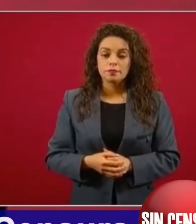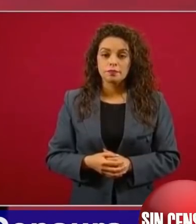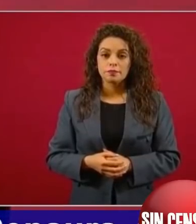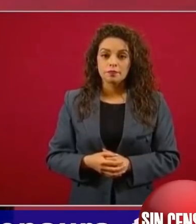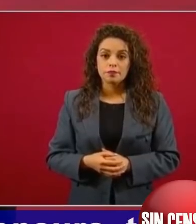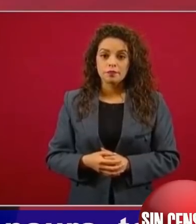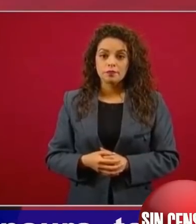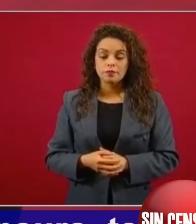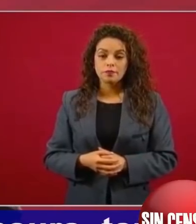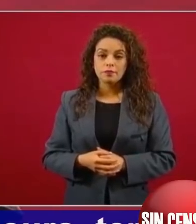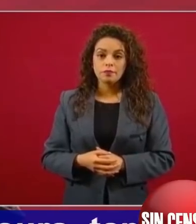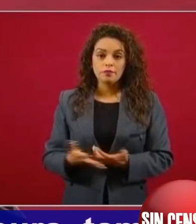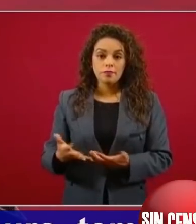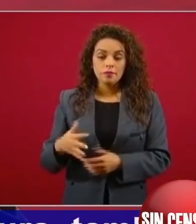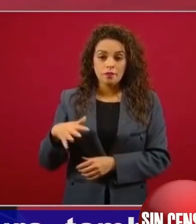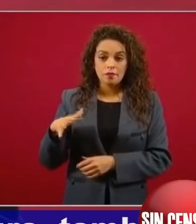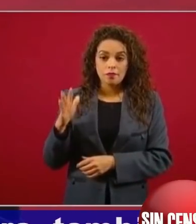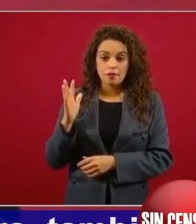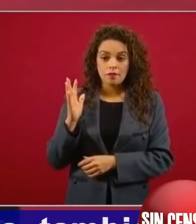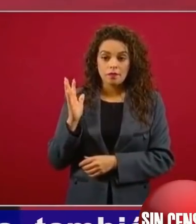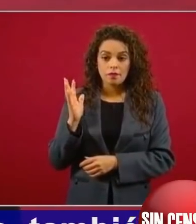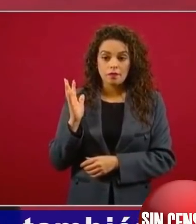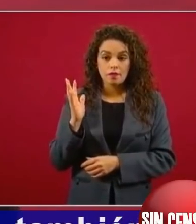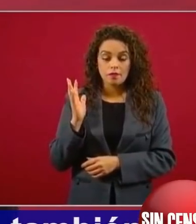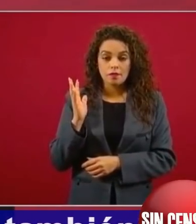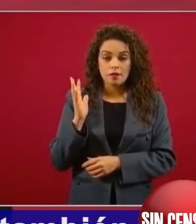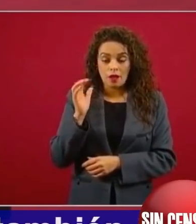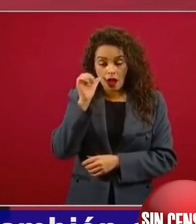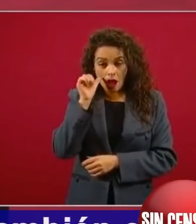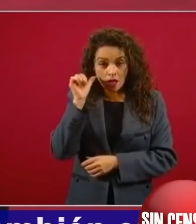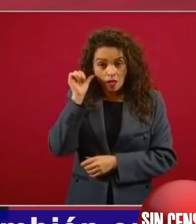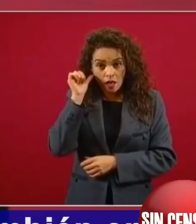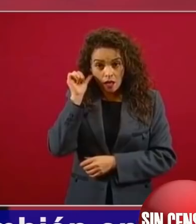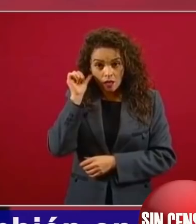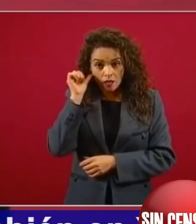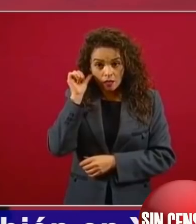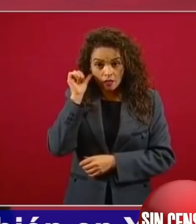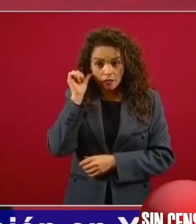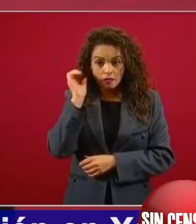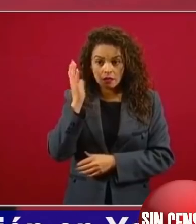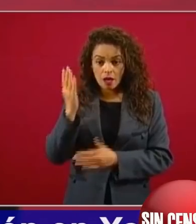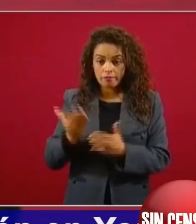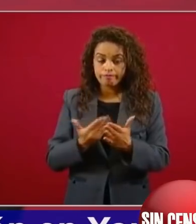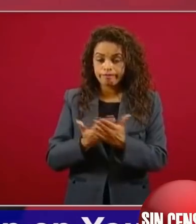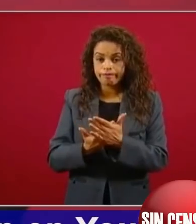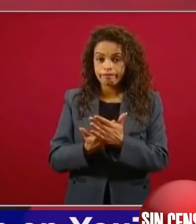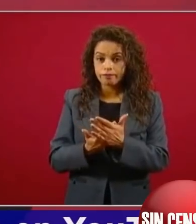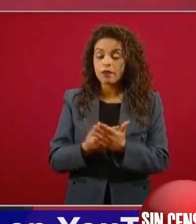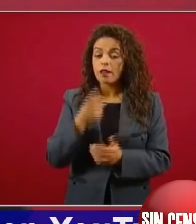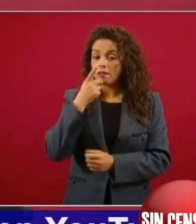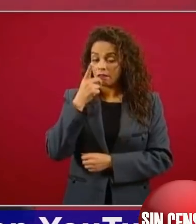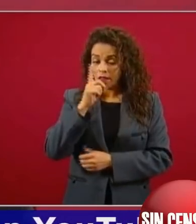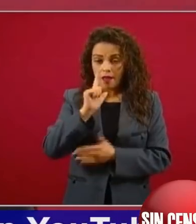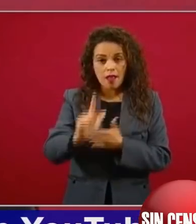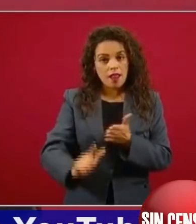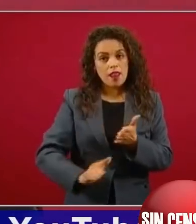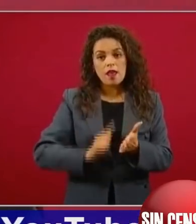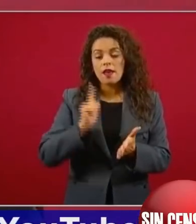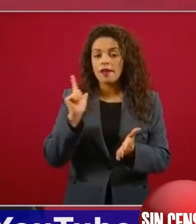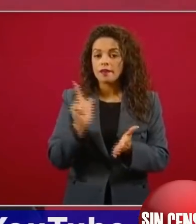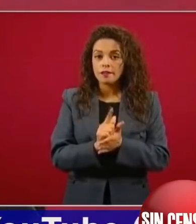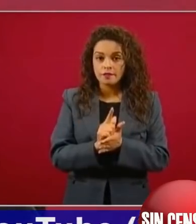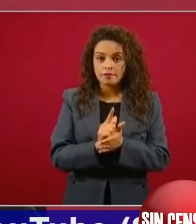ayer, como lo mandata la ley,